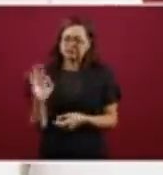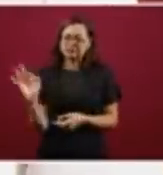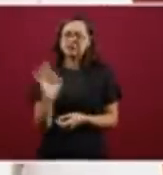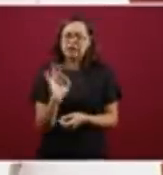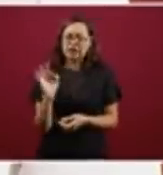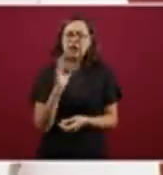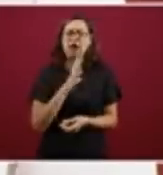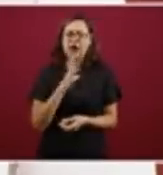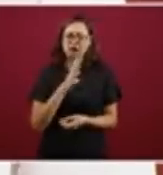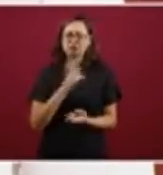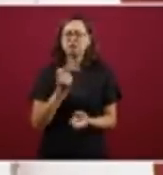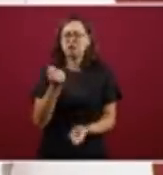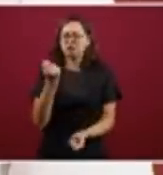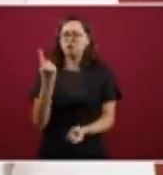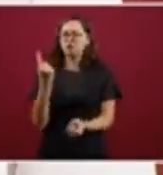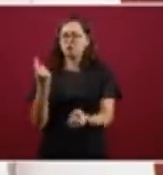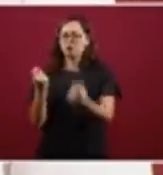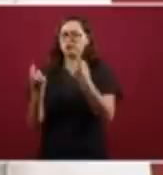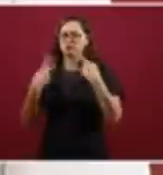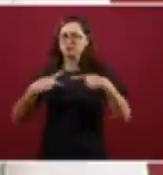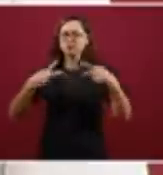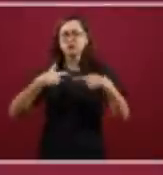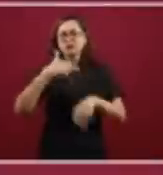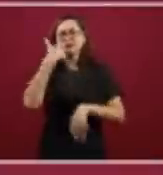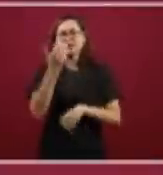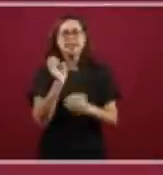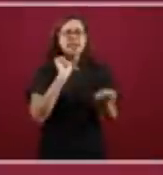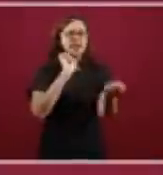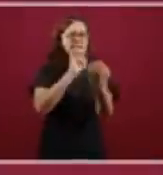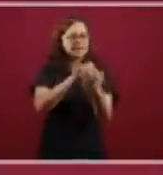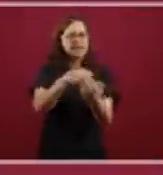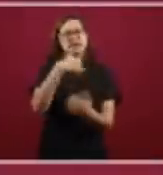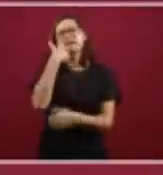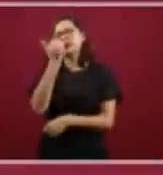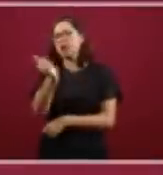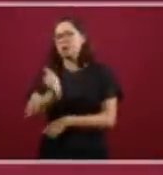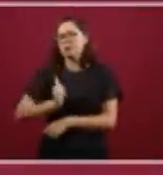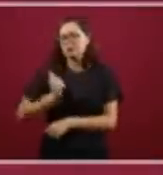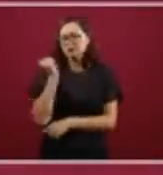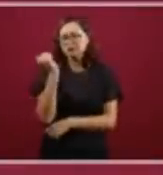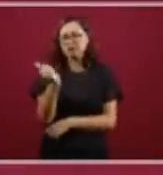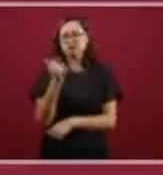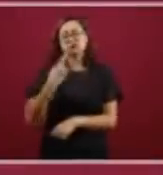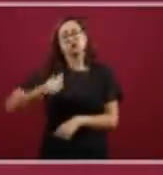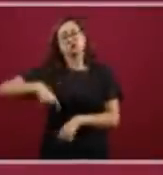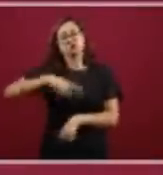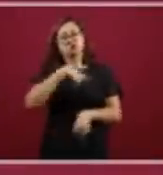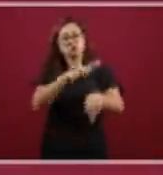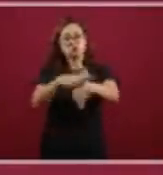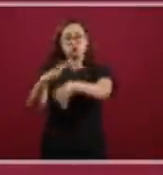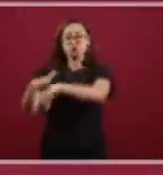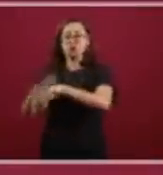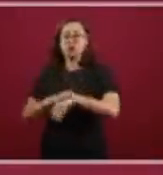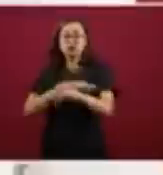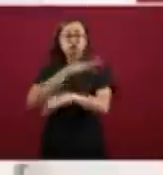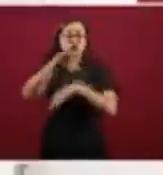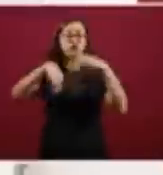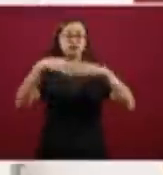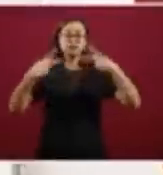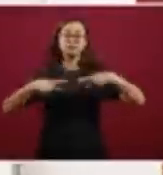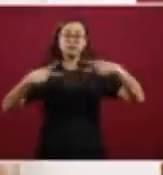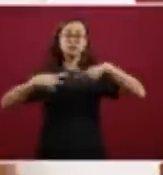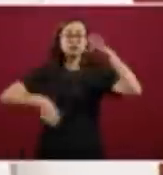el que quiere engañar a los demás. Y les hacemos un llamado a los adultos mayores